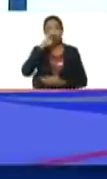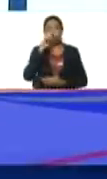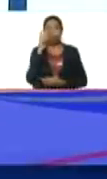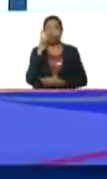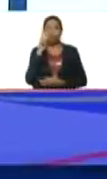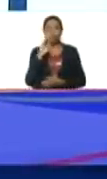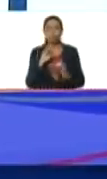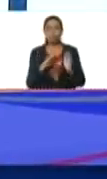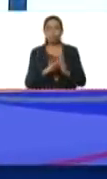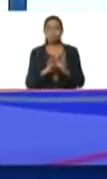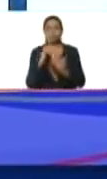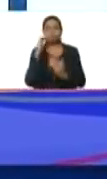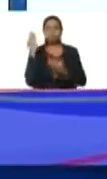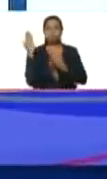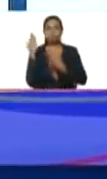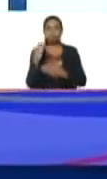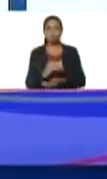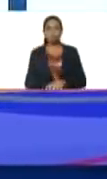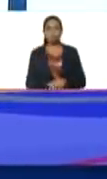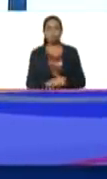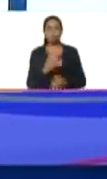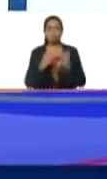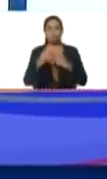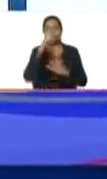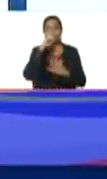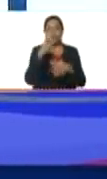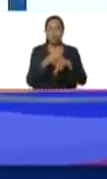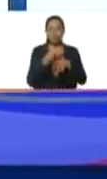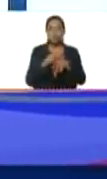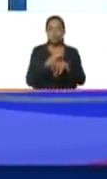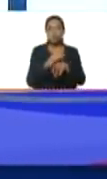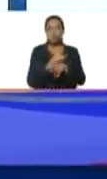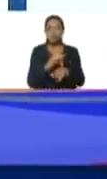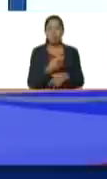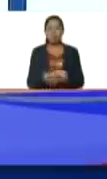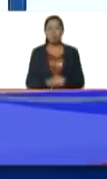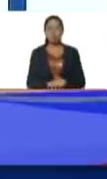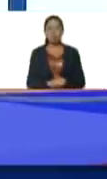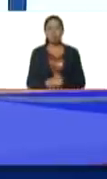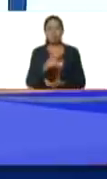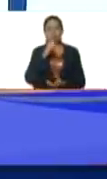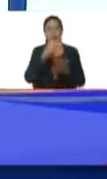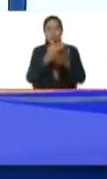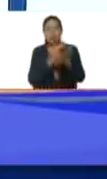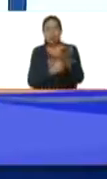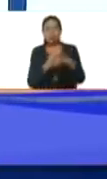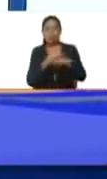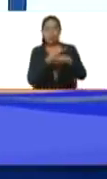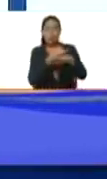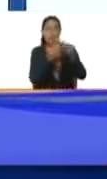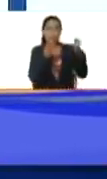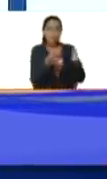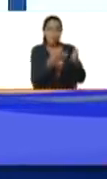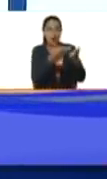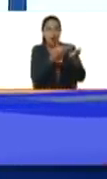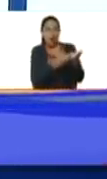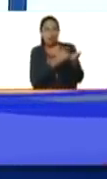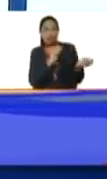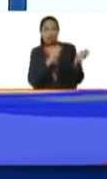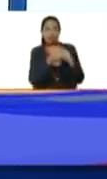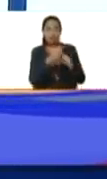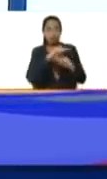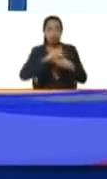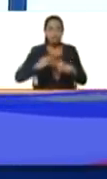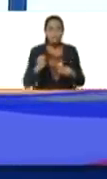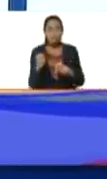ve, desde que el último año de gobierno de quien gobernó el estado, el año que intervinimos la policía de